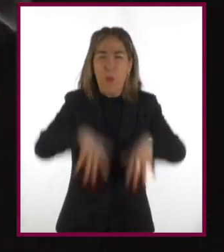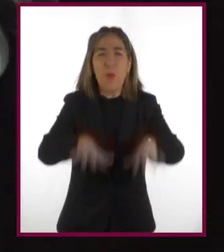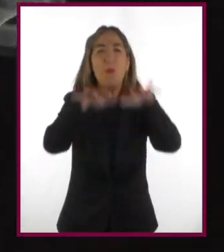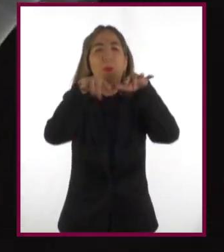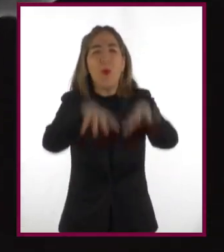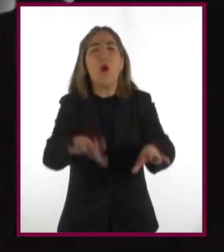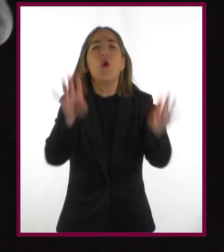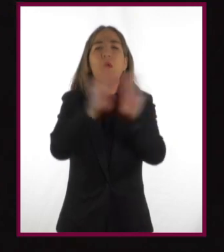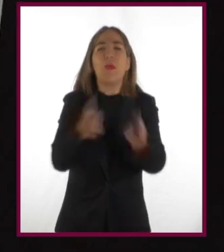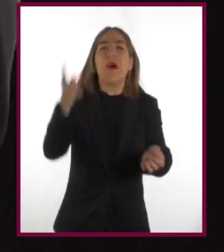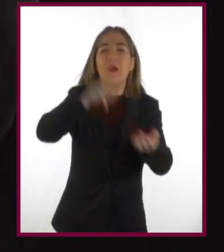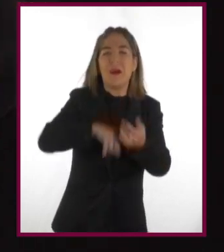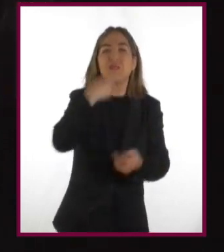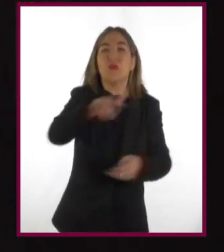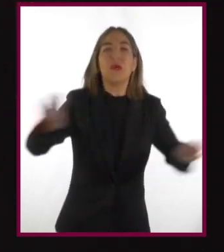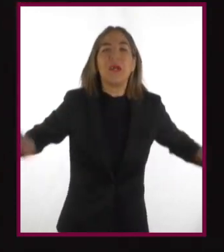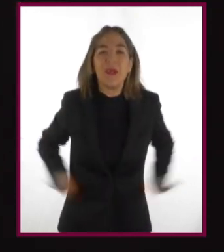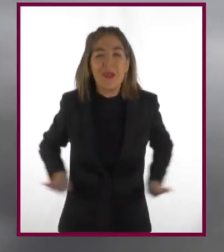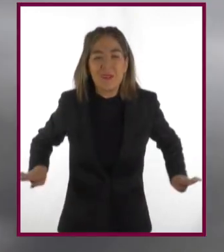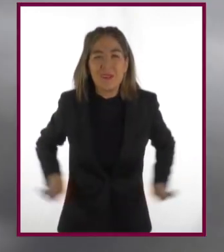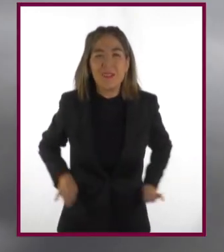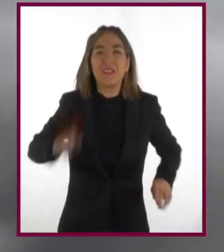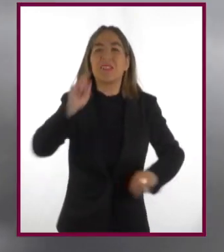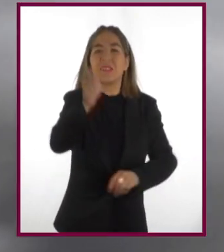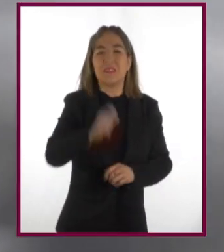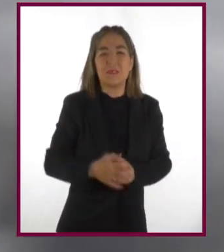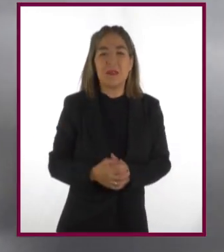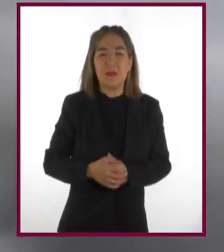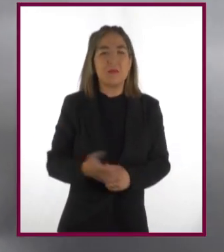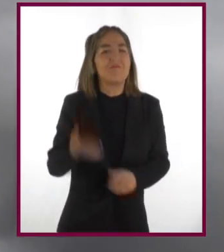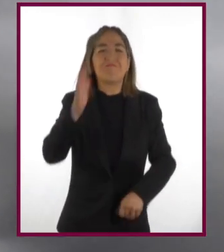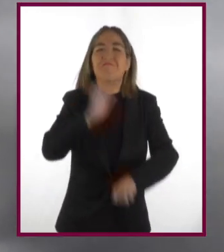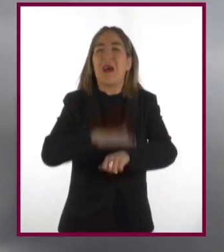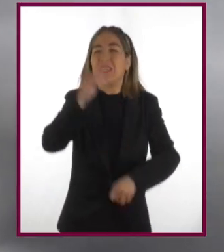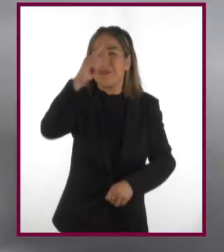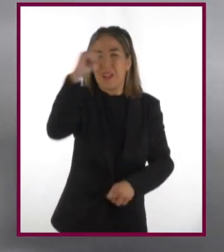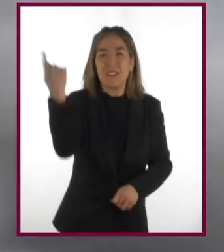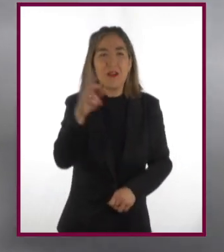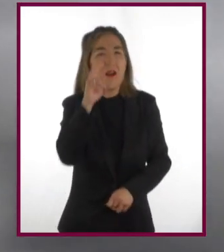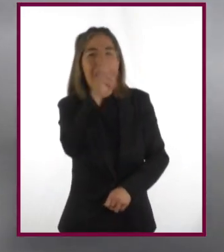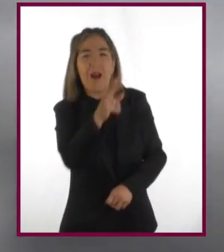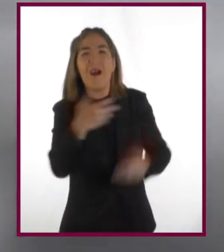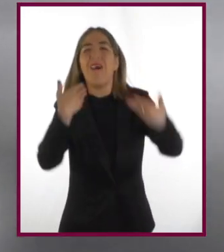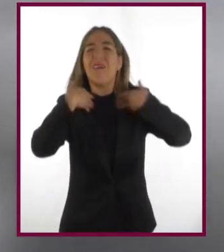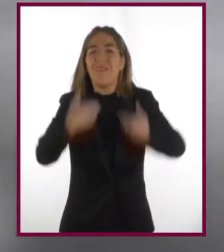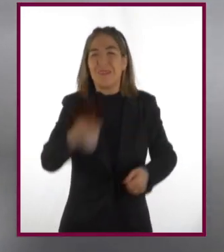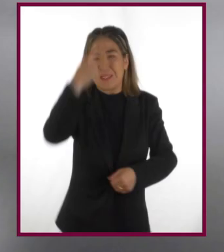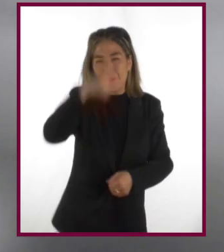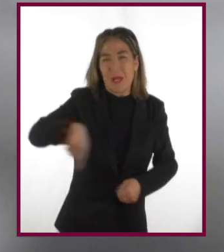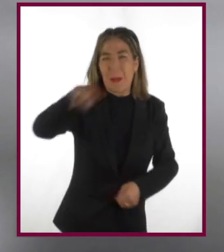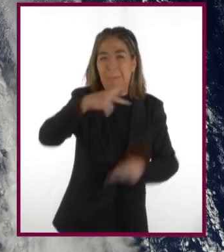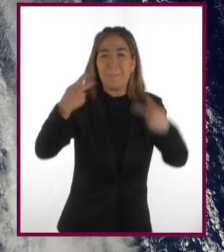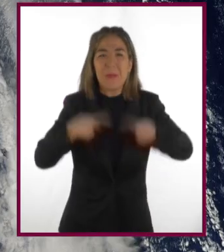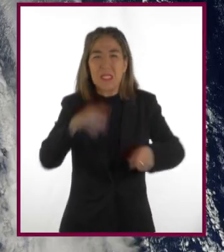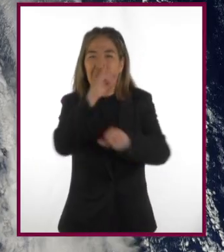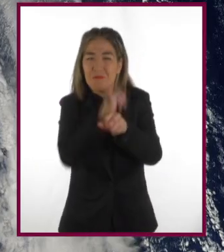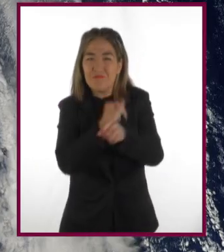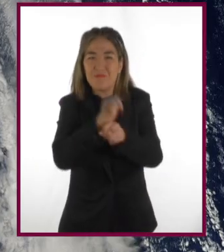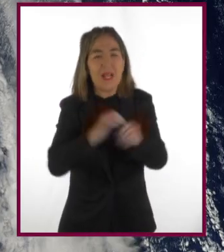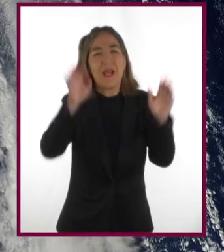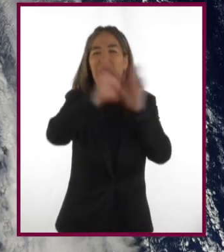porque y la irregularidad es la característica más fácilmente apreciable para cualquier